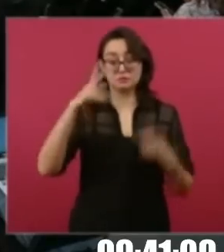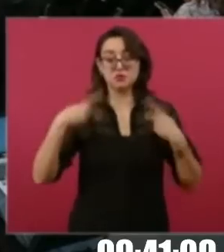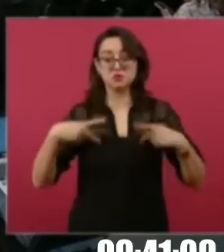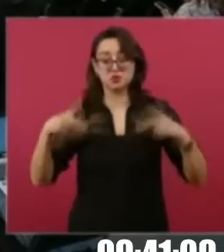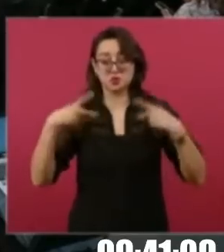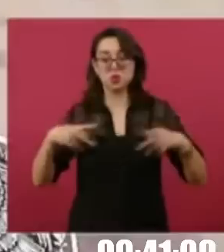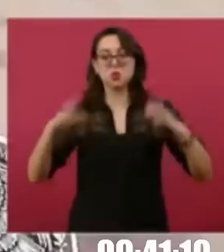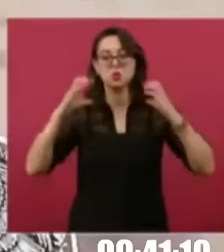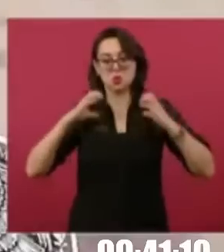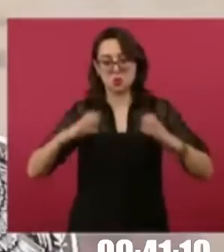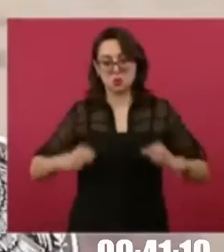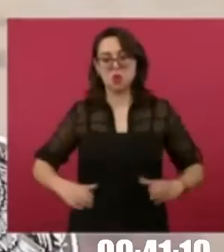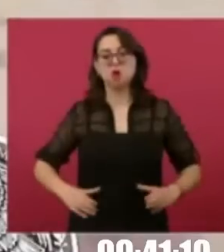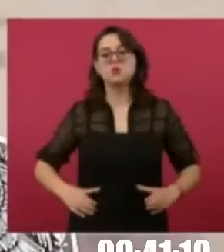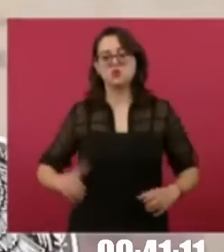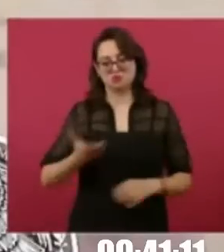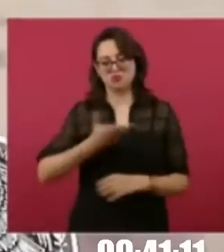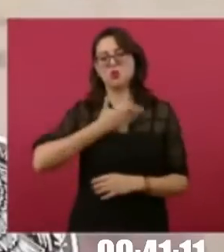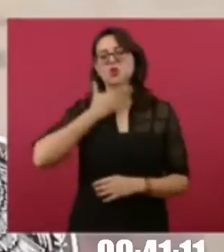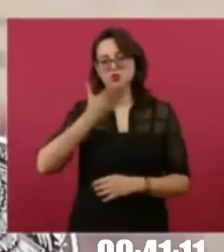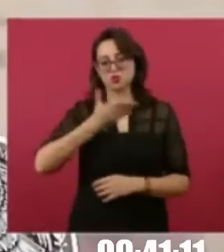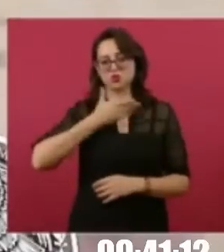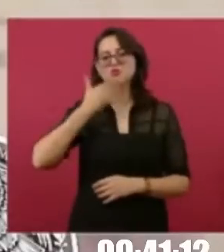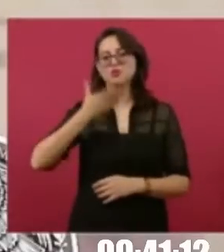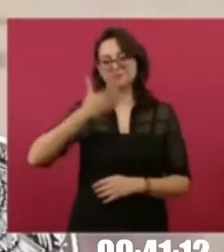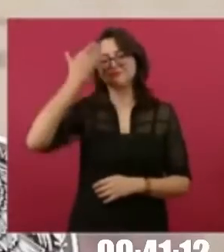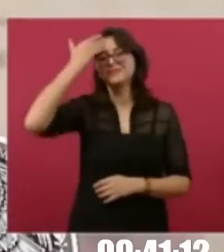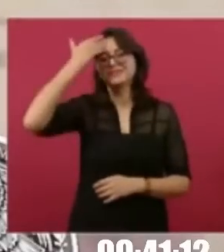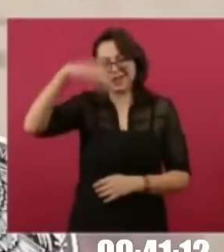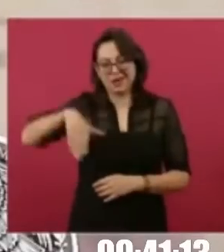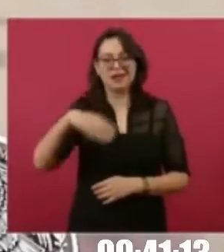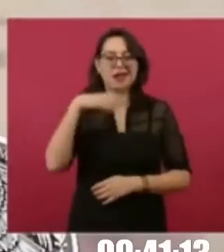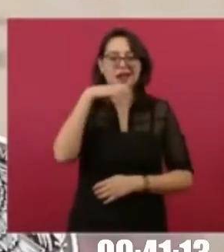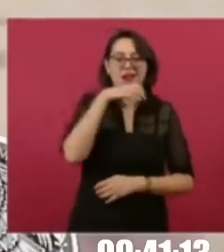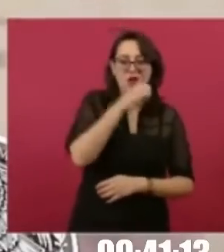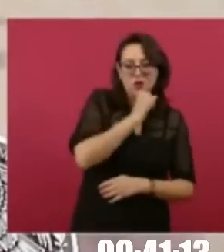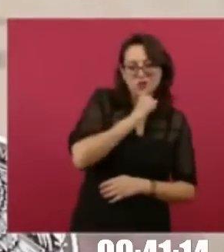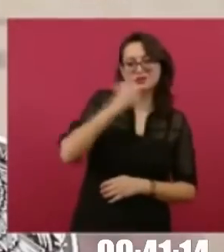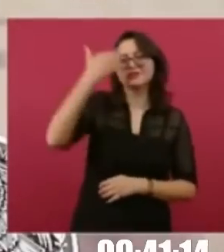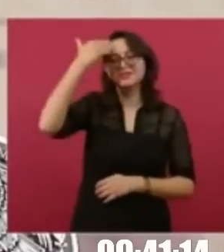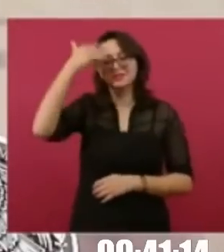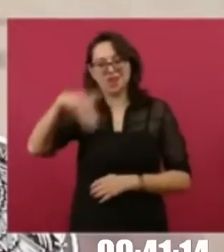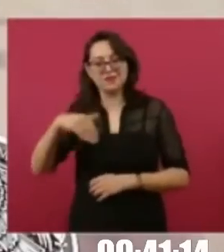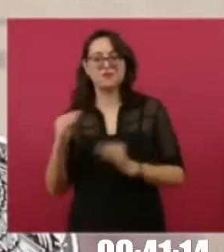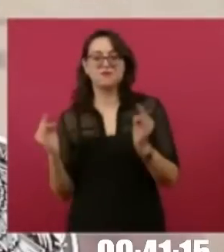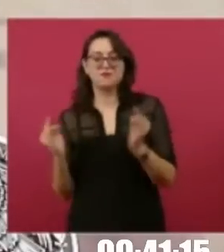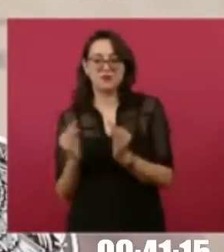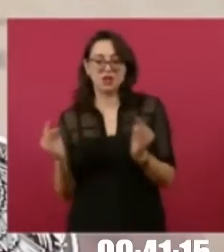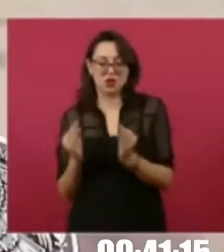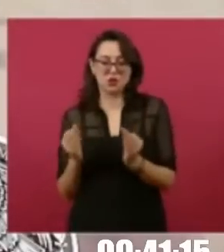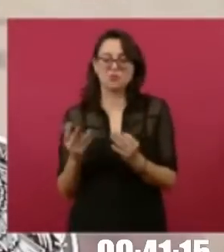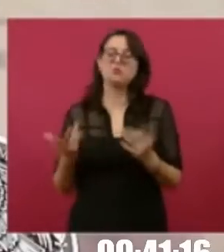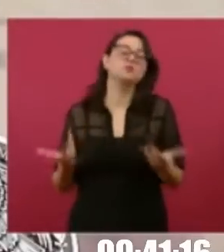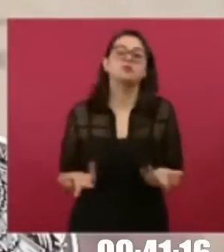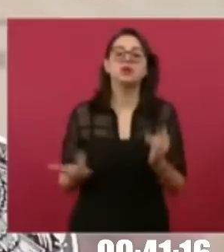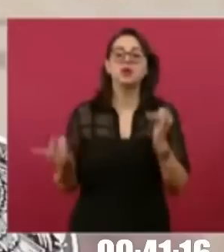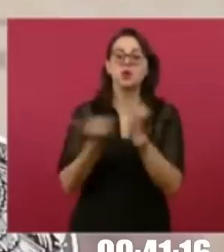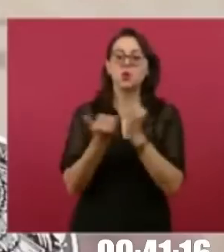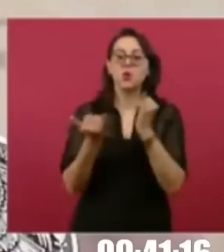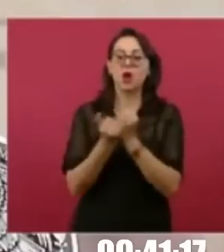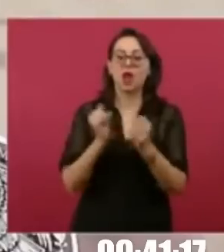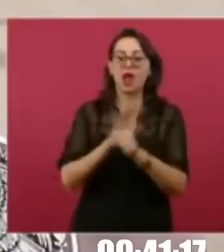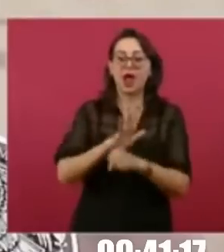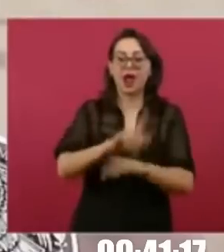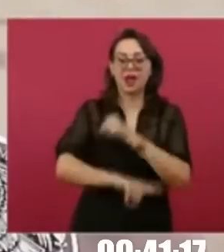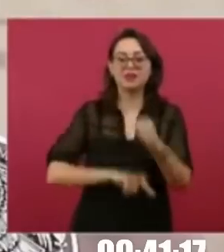en los dos extremos y no solo y el ejemplo mejor este los animales Así como se puede